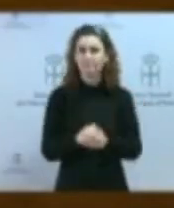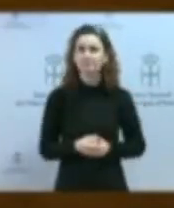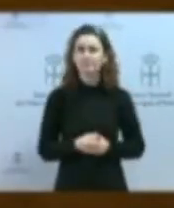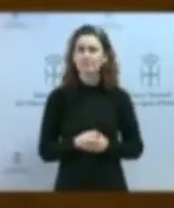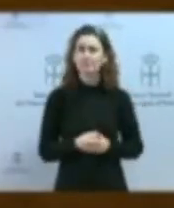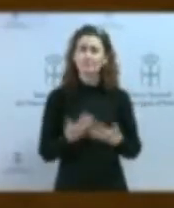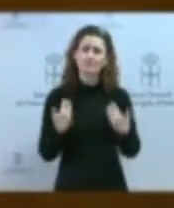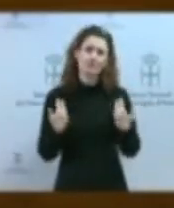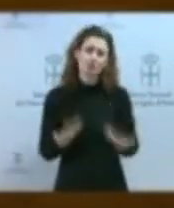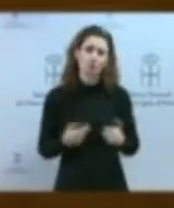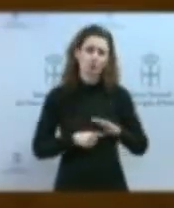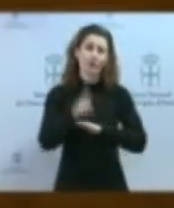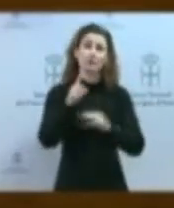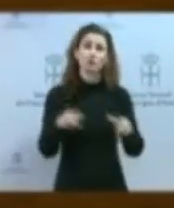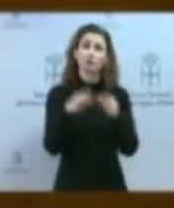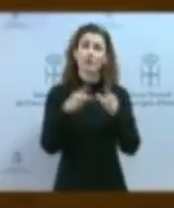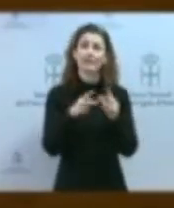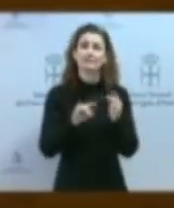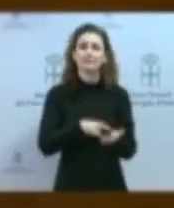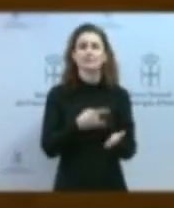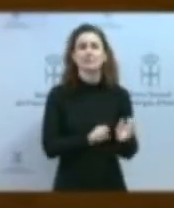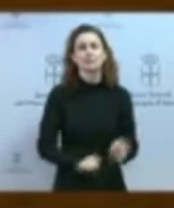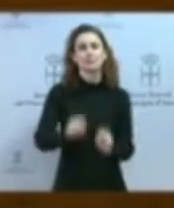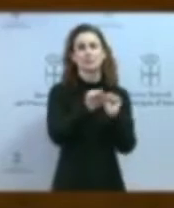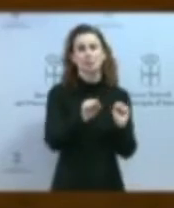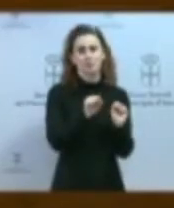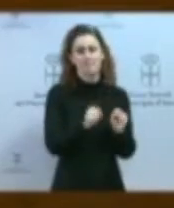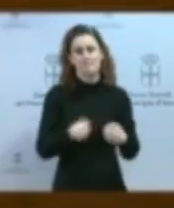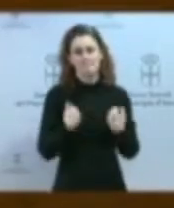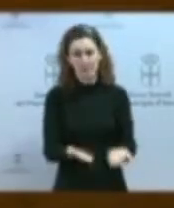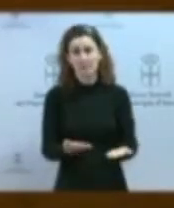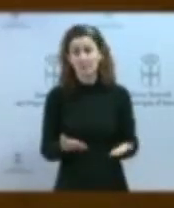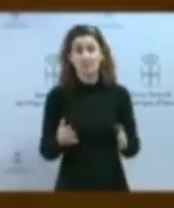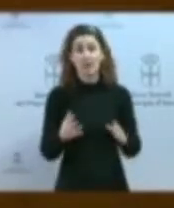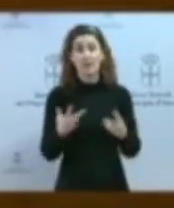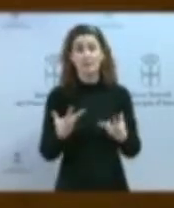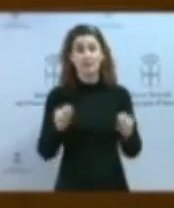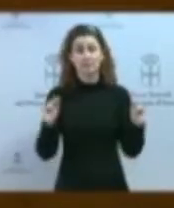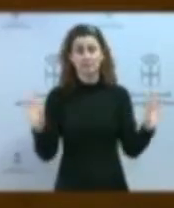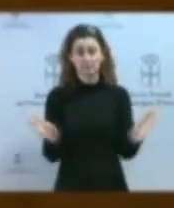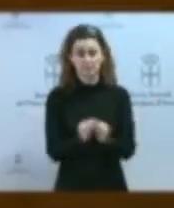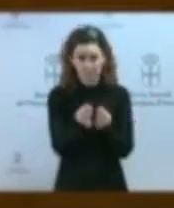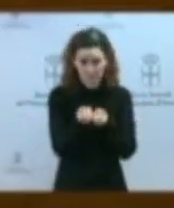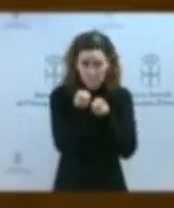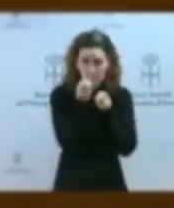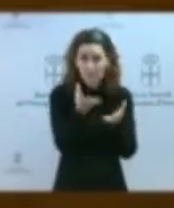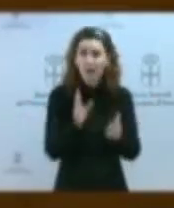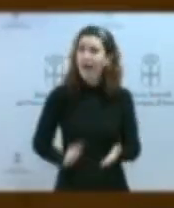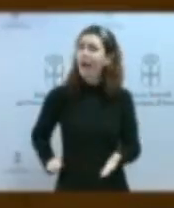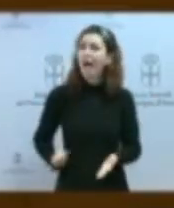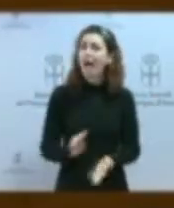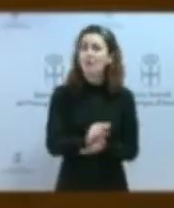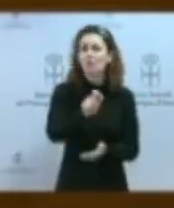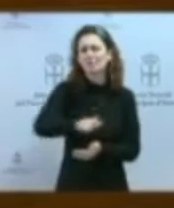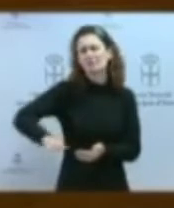protección. En definitiva, y terminamos, era urgente que hubiera ayudas para todas las personas afectadas, era y